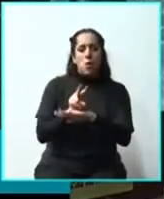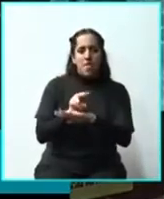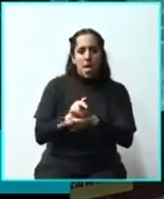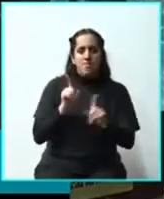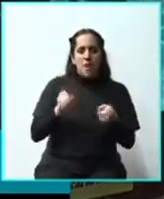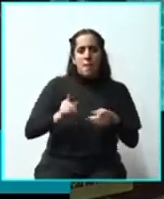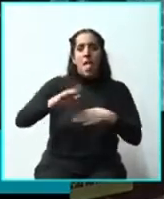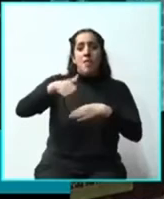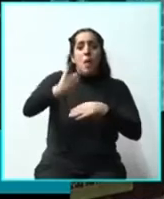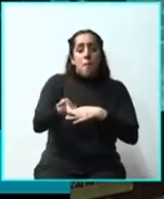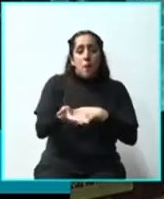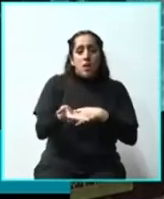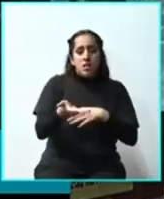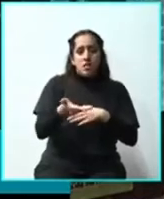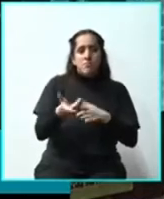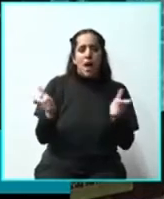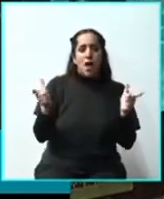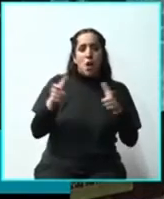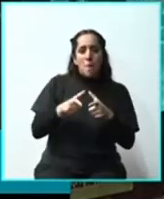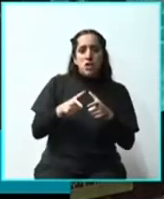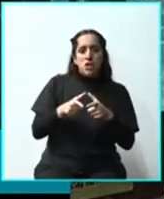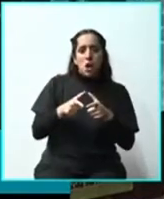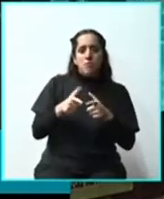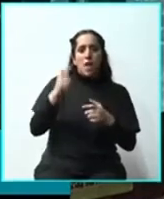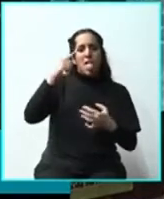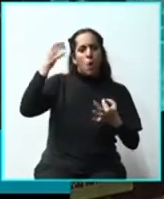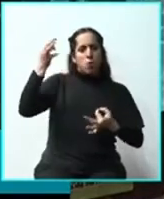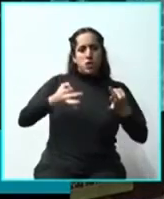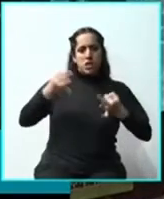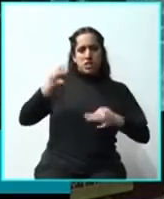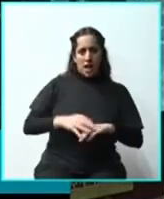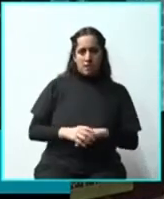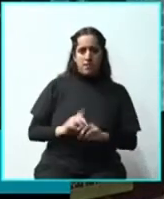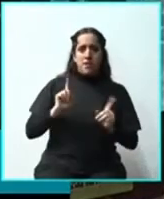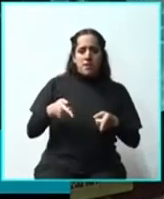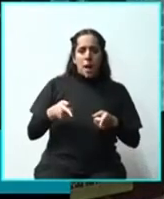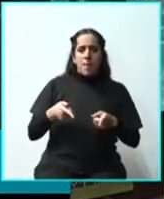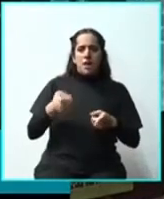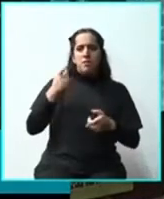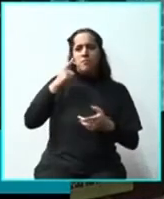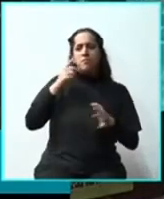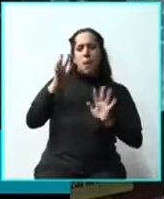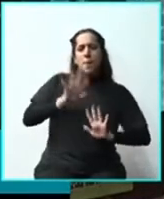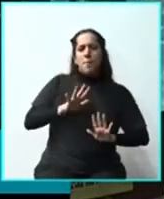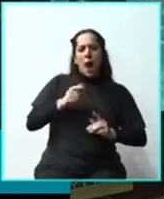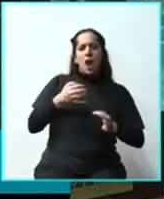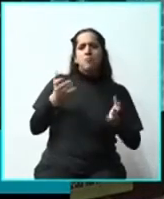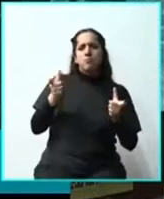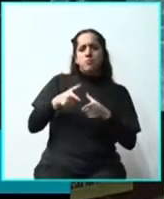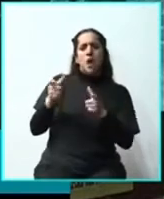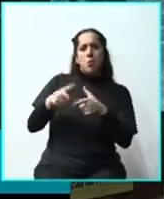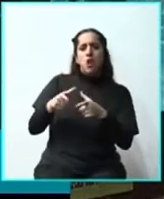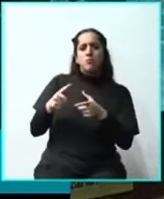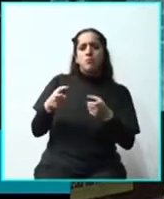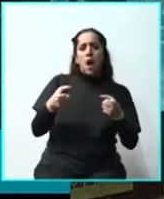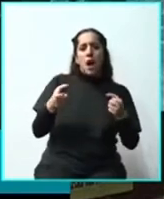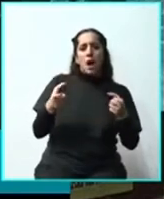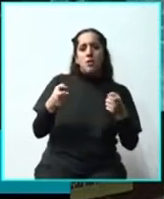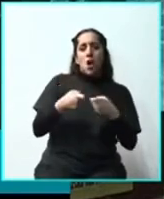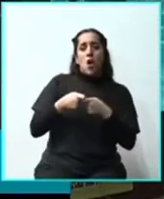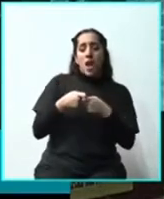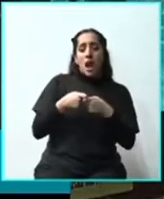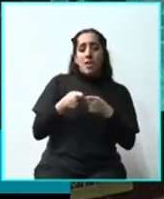posteriormente también en la Comisión de Justicia. También se realizaron reuniones con las organizaciones